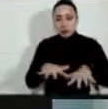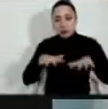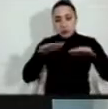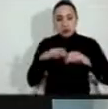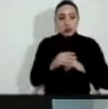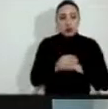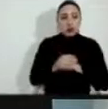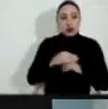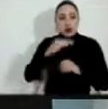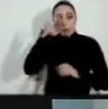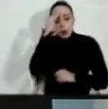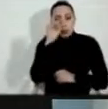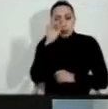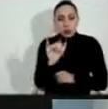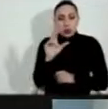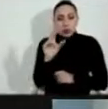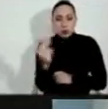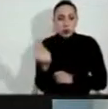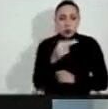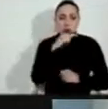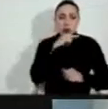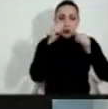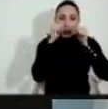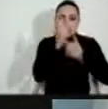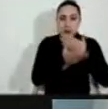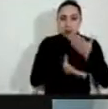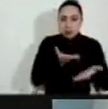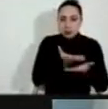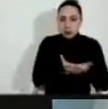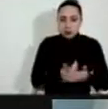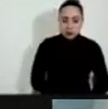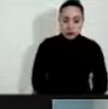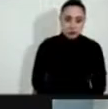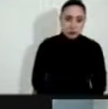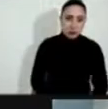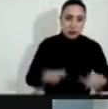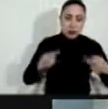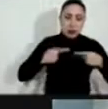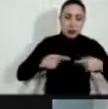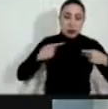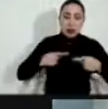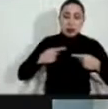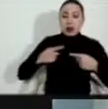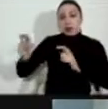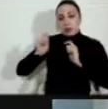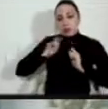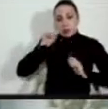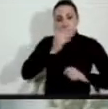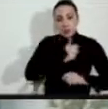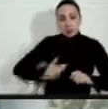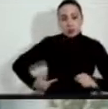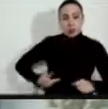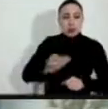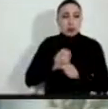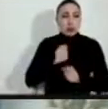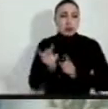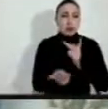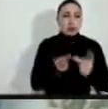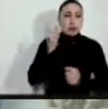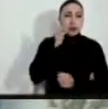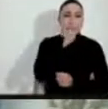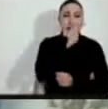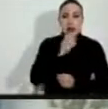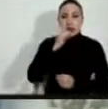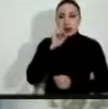contra de aprobarse la proposición a discusión. Por instrucciones de la Presidencia, se consulta al Pleno si existe alguna diputada o algún diputado en